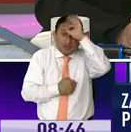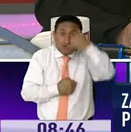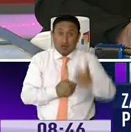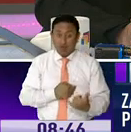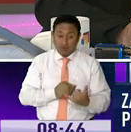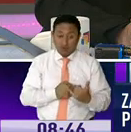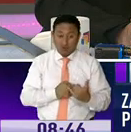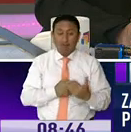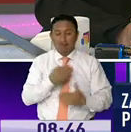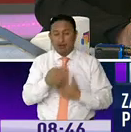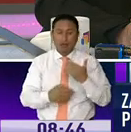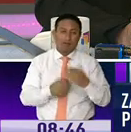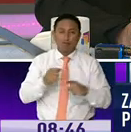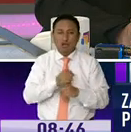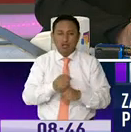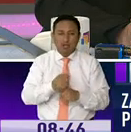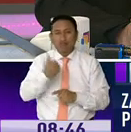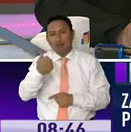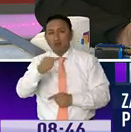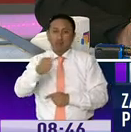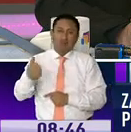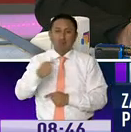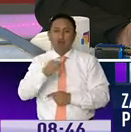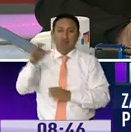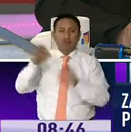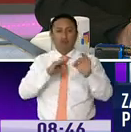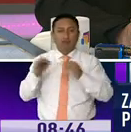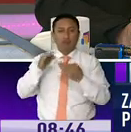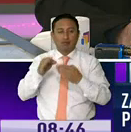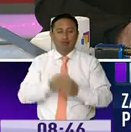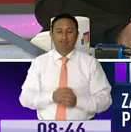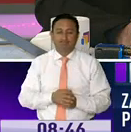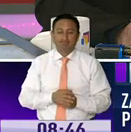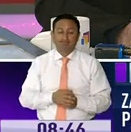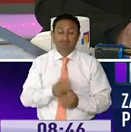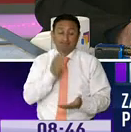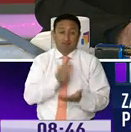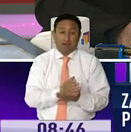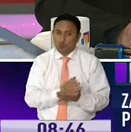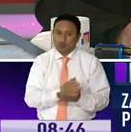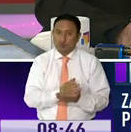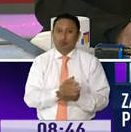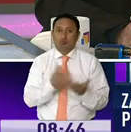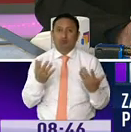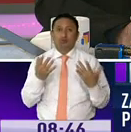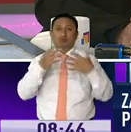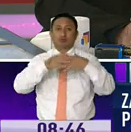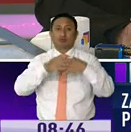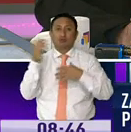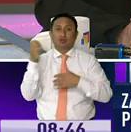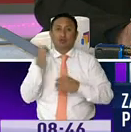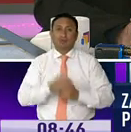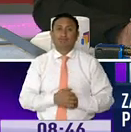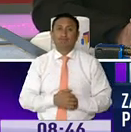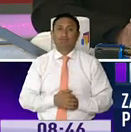marcha, obviamente, ir activando protocolos y no parar nunca la articulación de emergencias. Eso es nuestro compromiso. Ingeniero